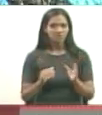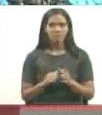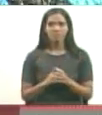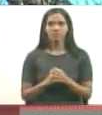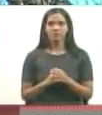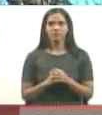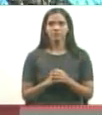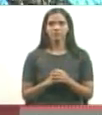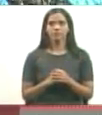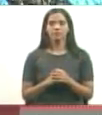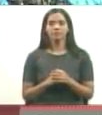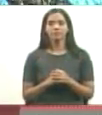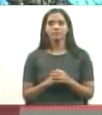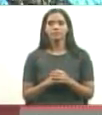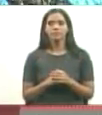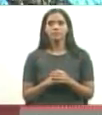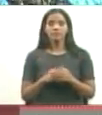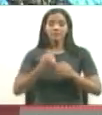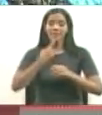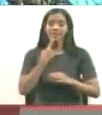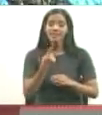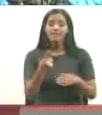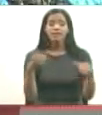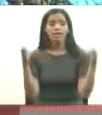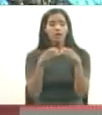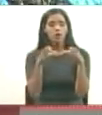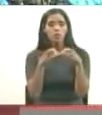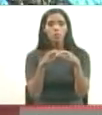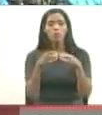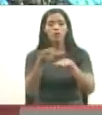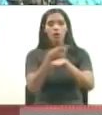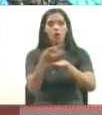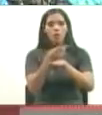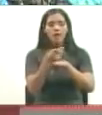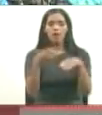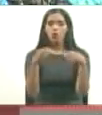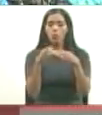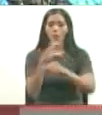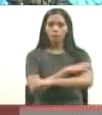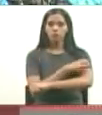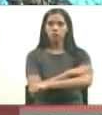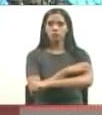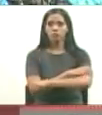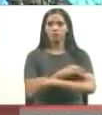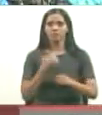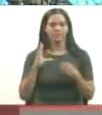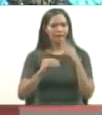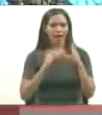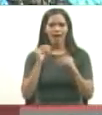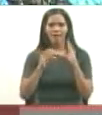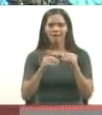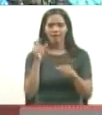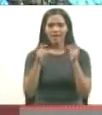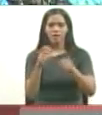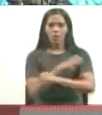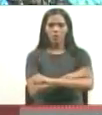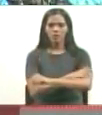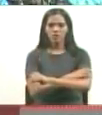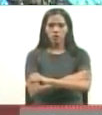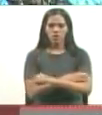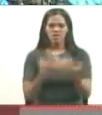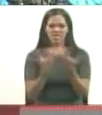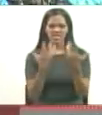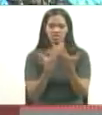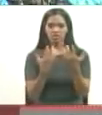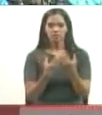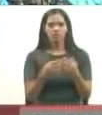entre, dicen que sectores del gobierno y sectores de la oposición, y entonces se está matando la gente de la oposición entre ellos.